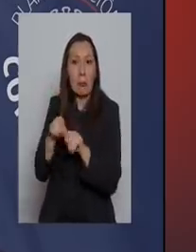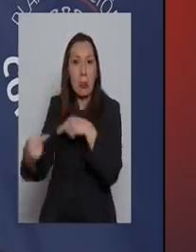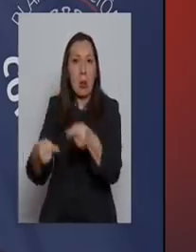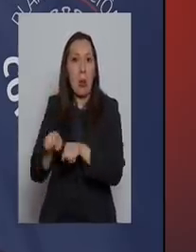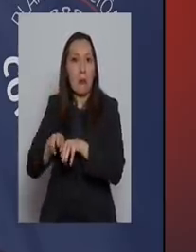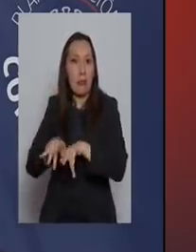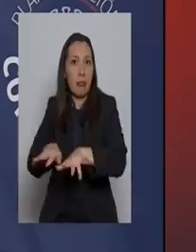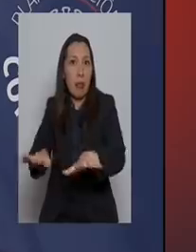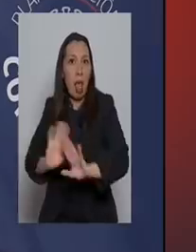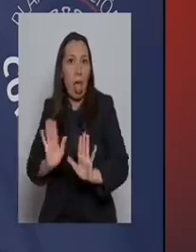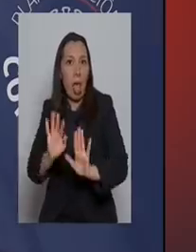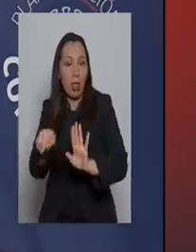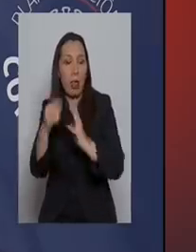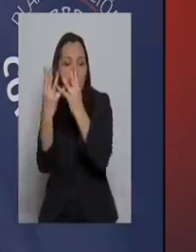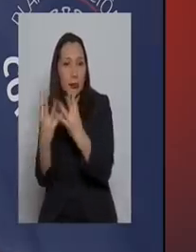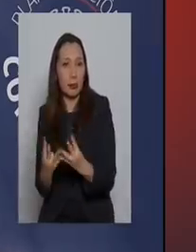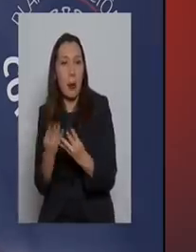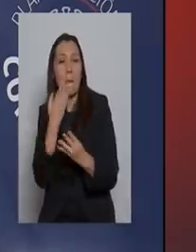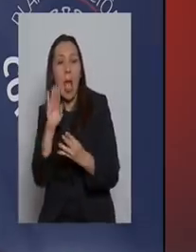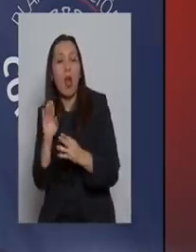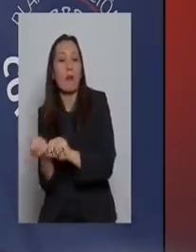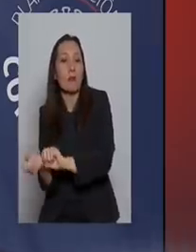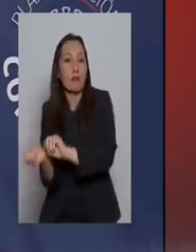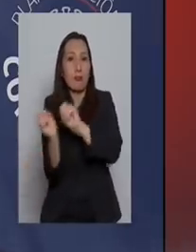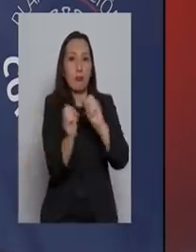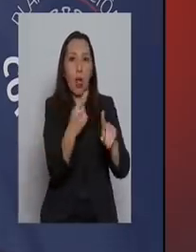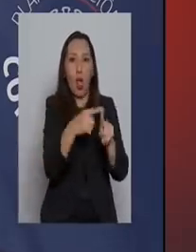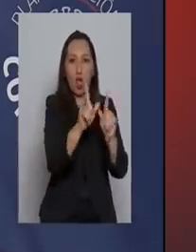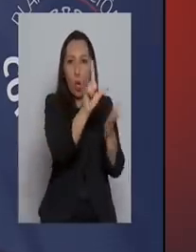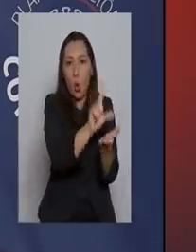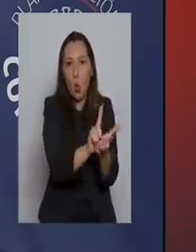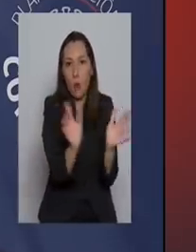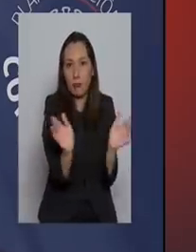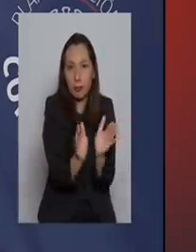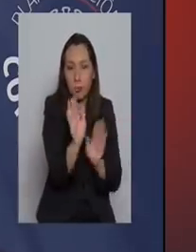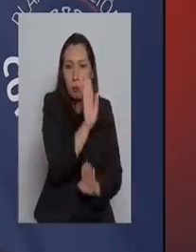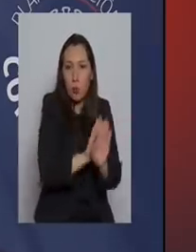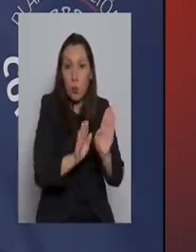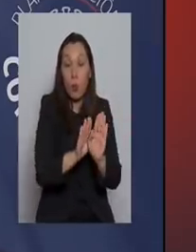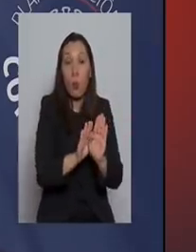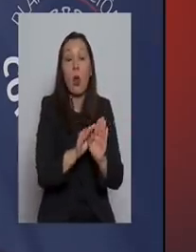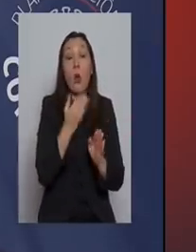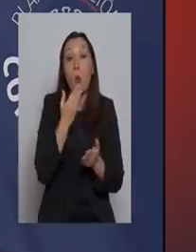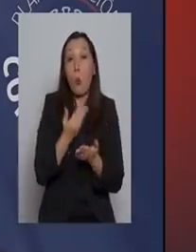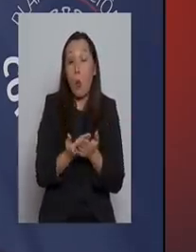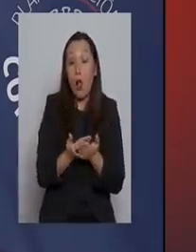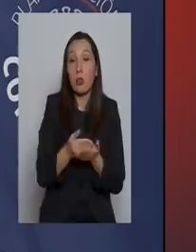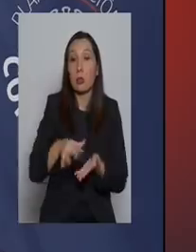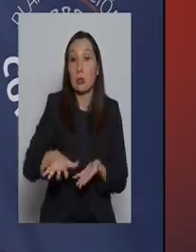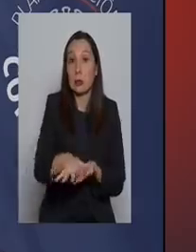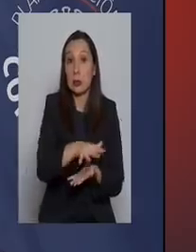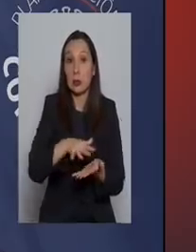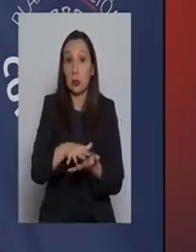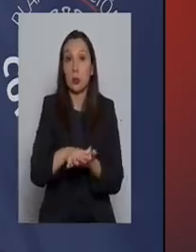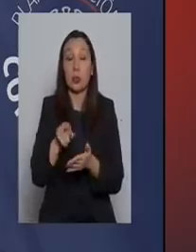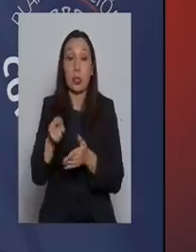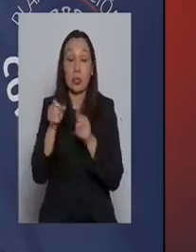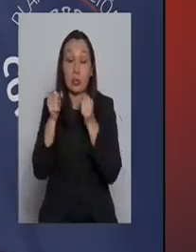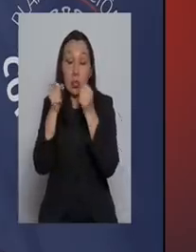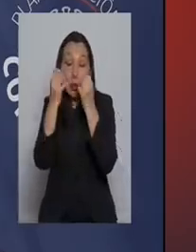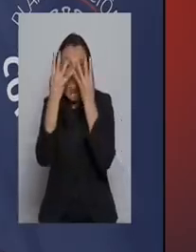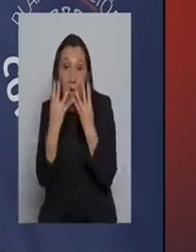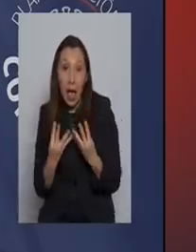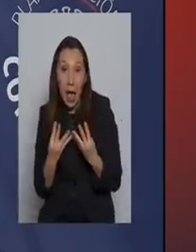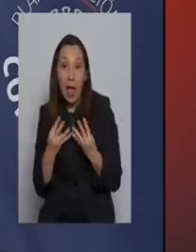del contagio de otra, del resto de la población. Evidentemente, apenas esta situación en esa cárcel